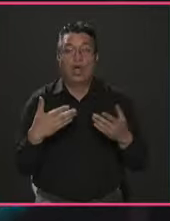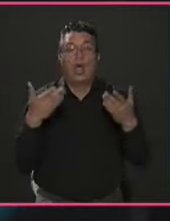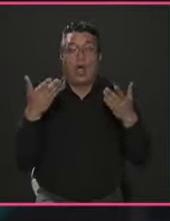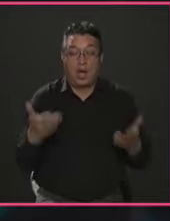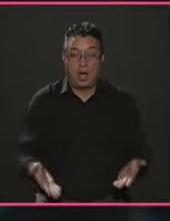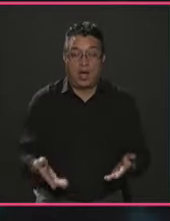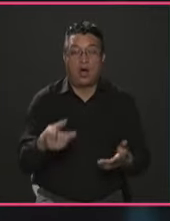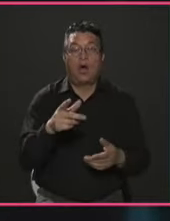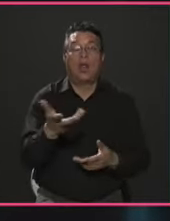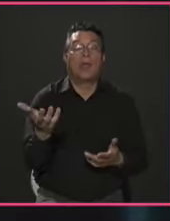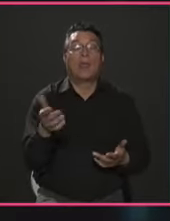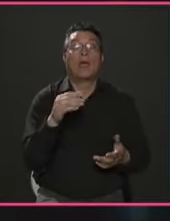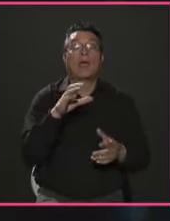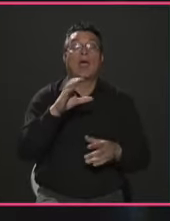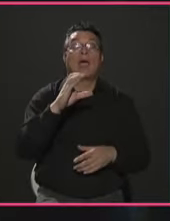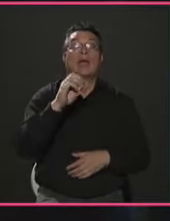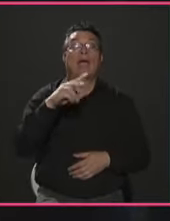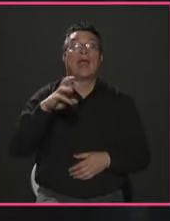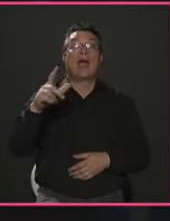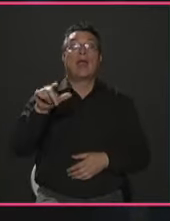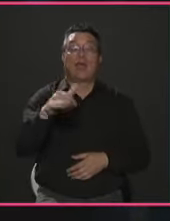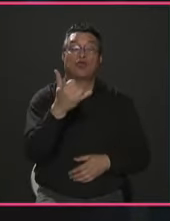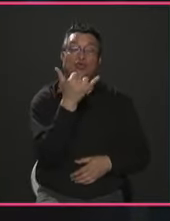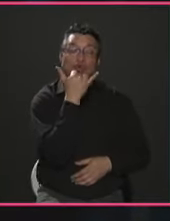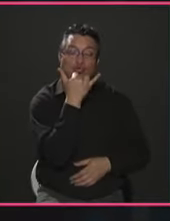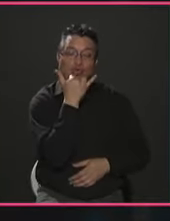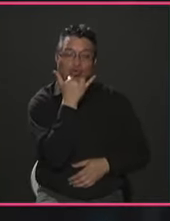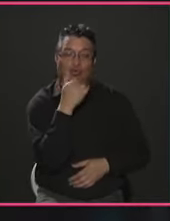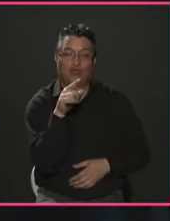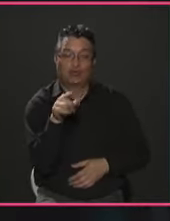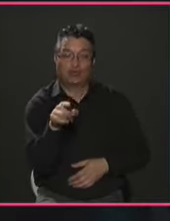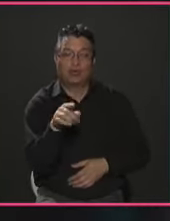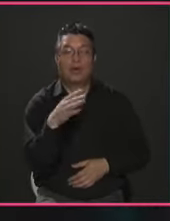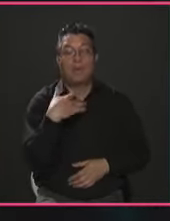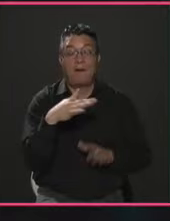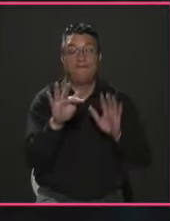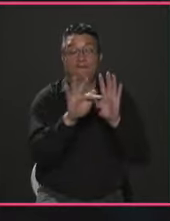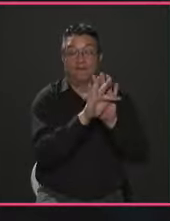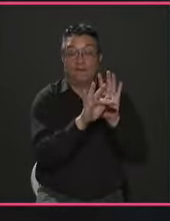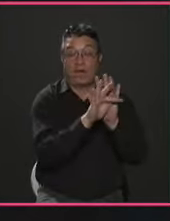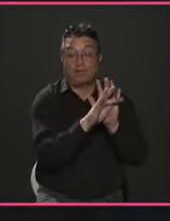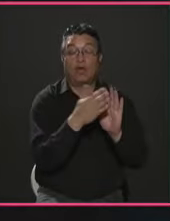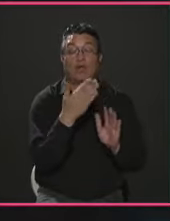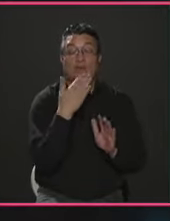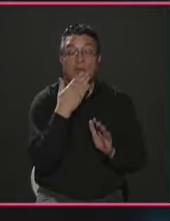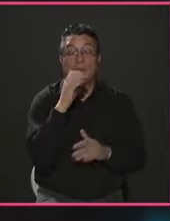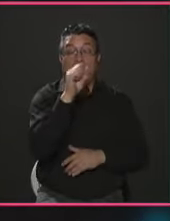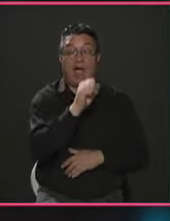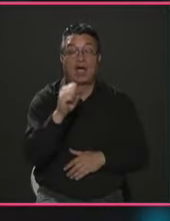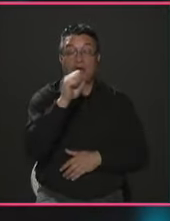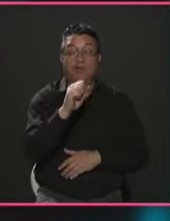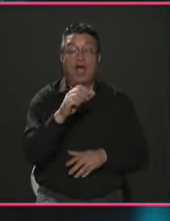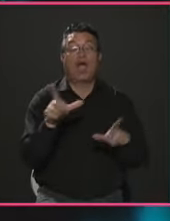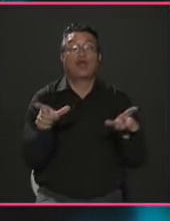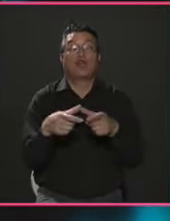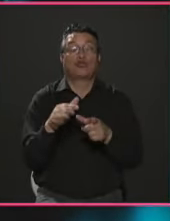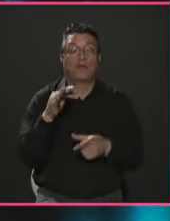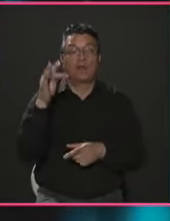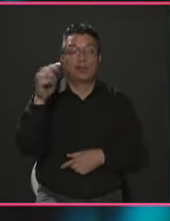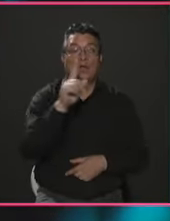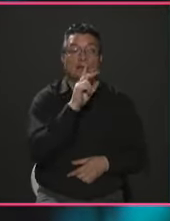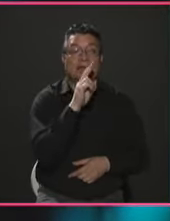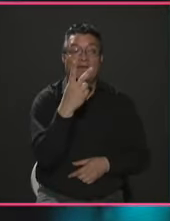a través del canal de congreso futuro de YouTube también de Facebook en @ congreso futuro en tv